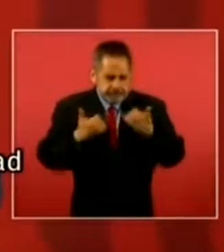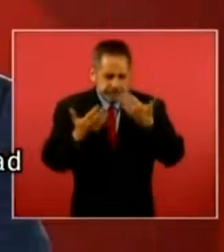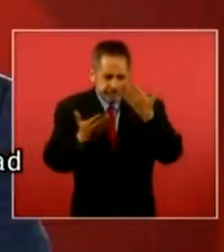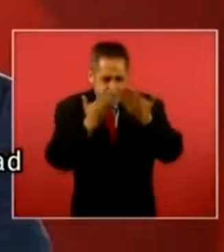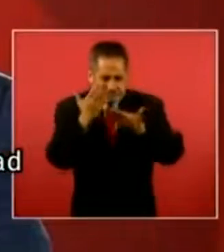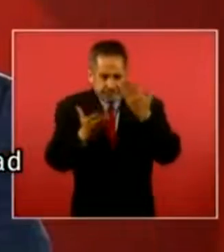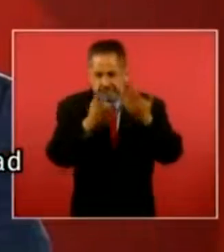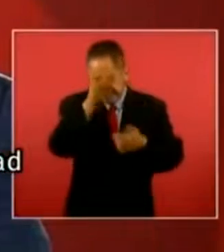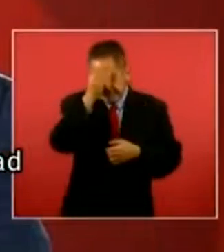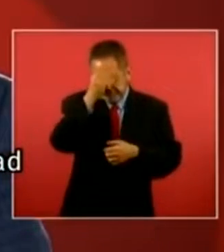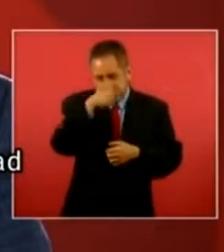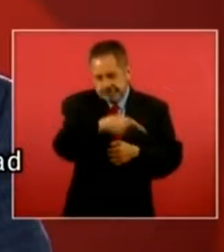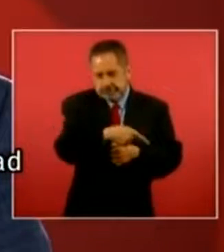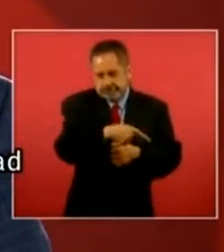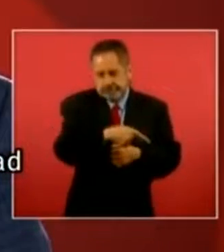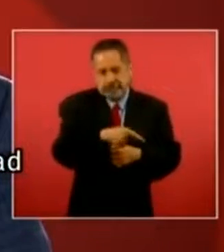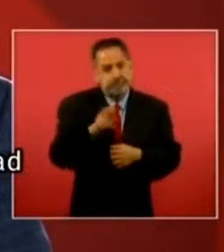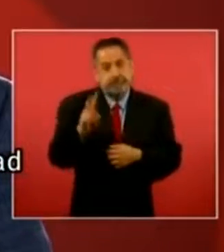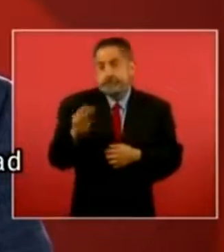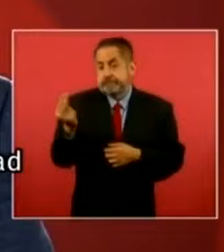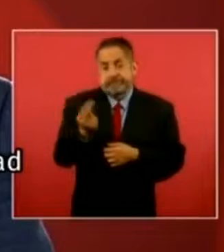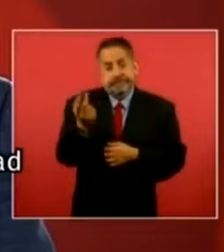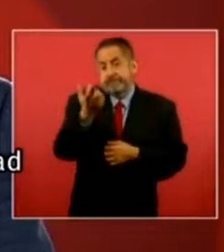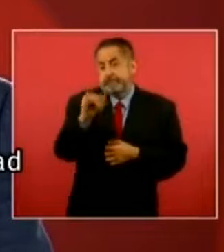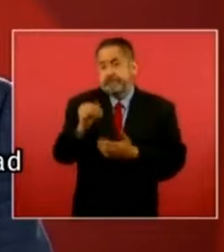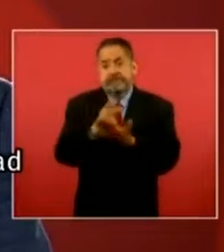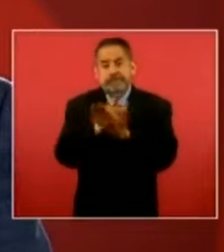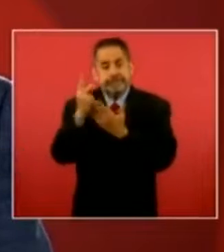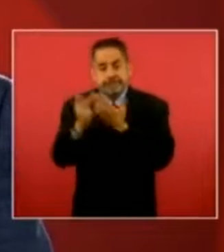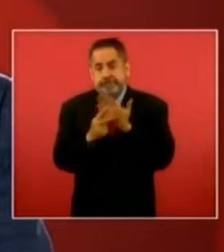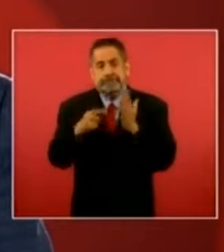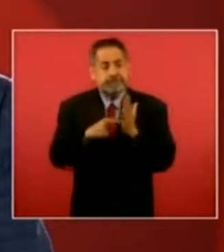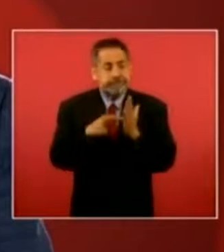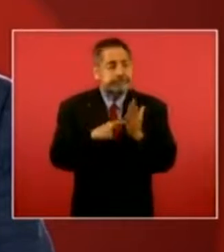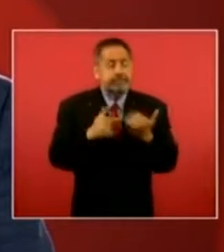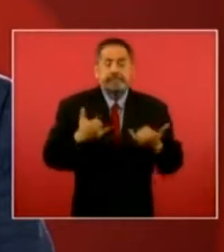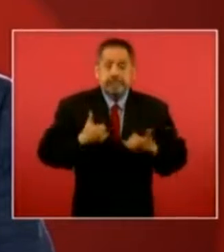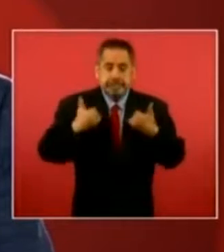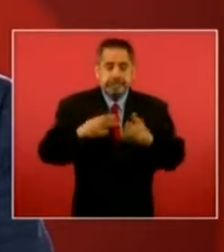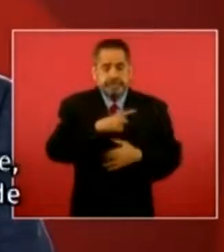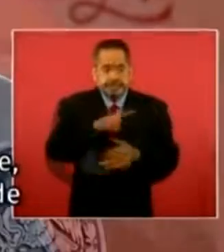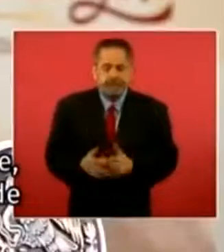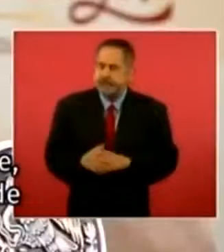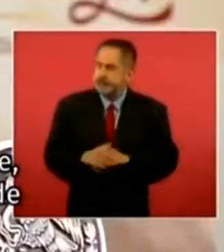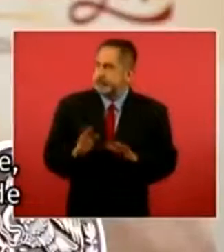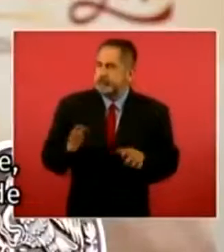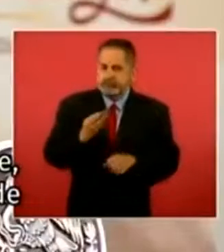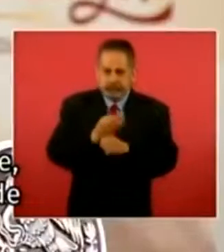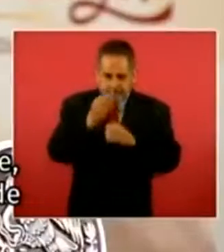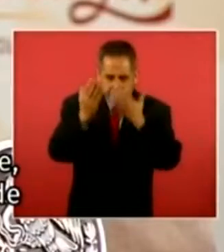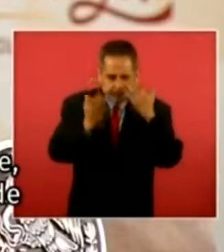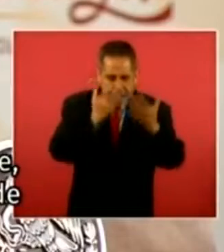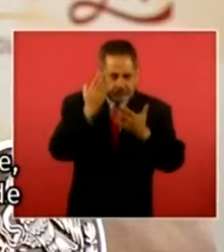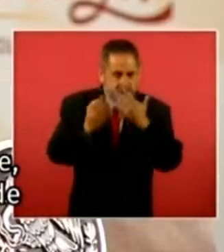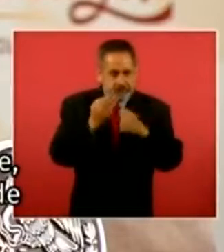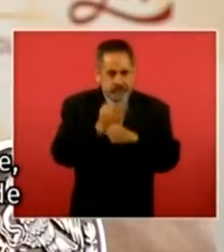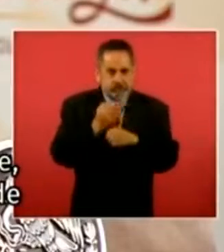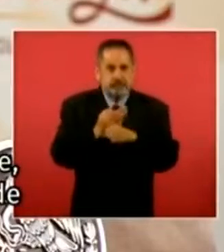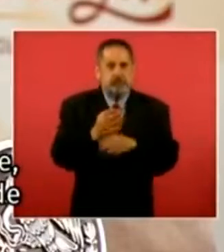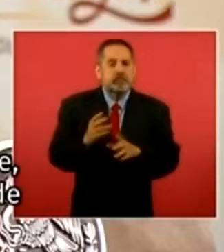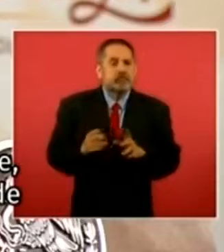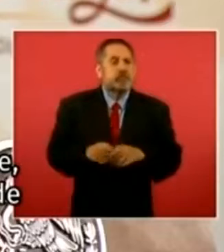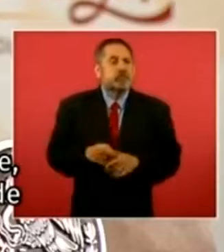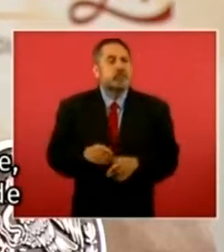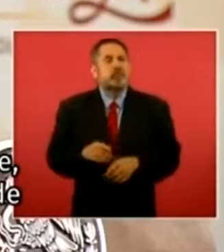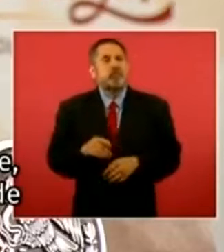tanto, una necesidad académica que en principio no se puede cancelar. No es oportuno,